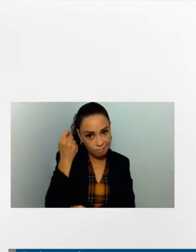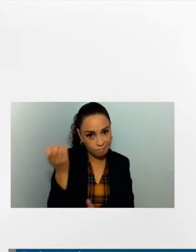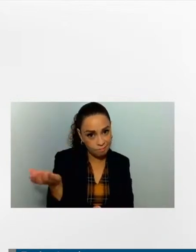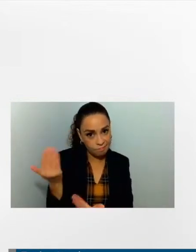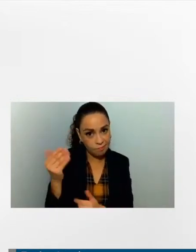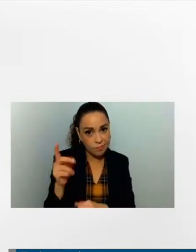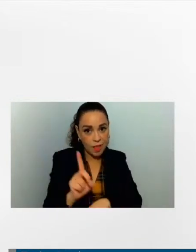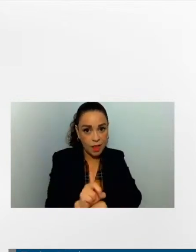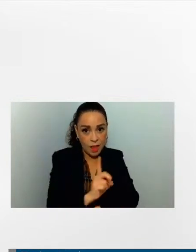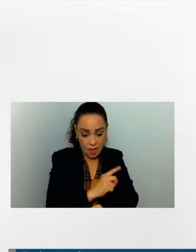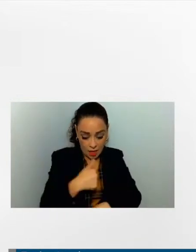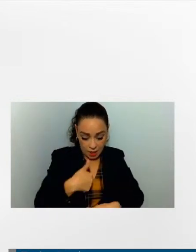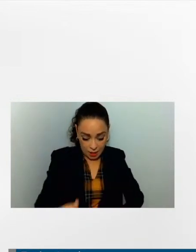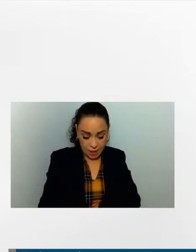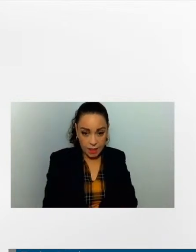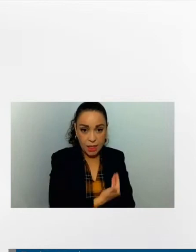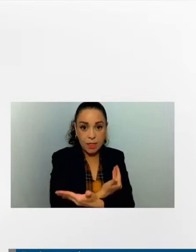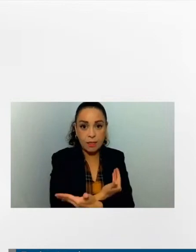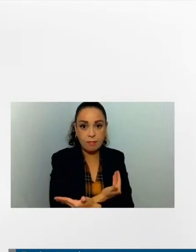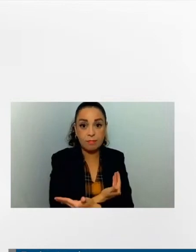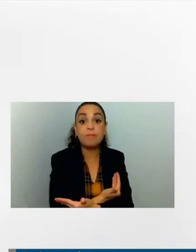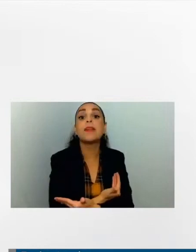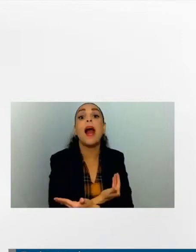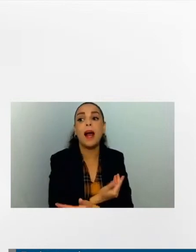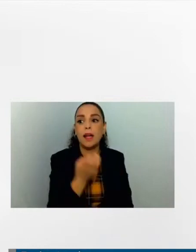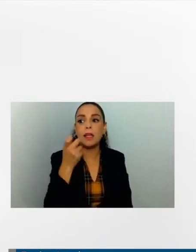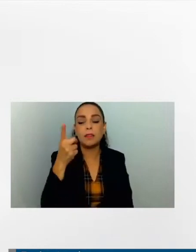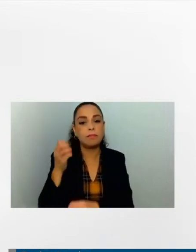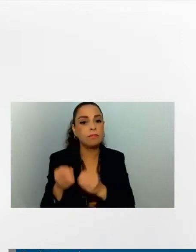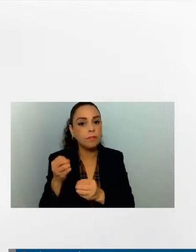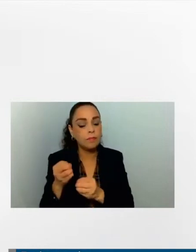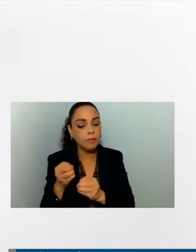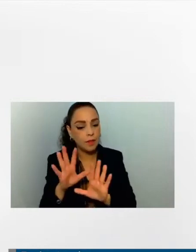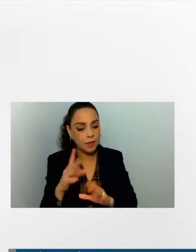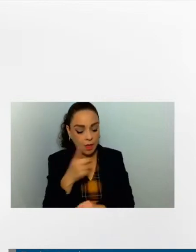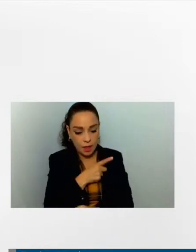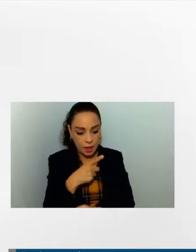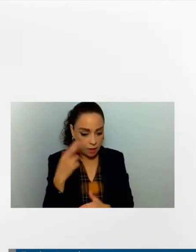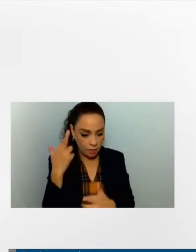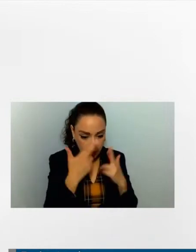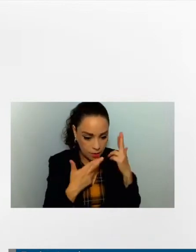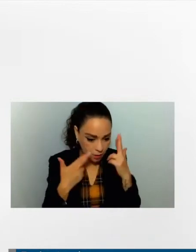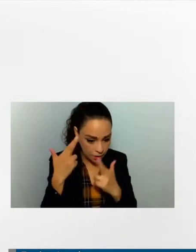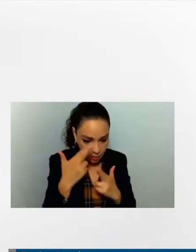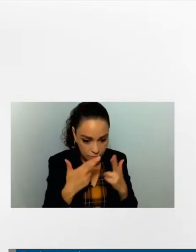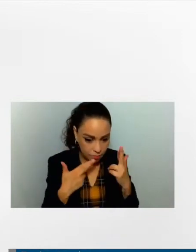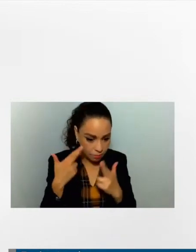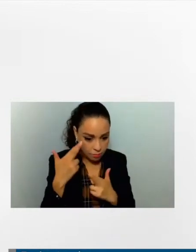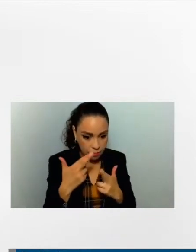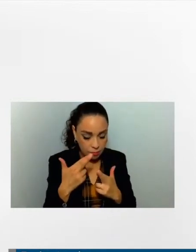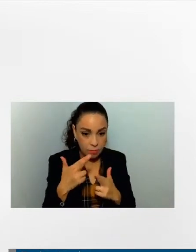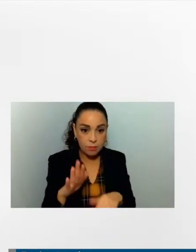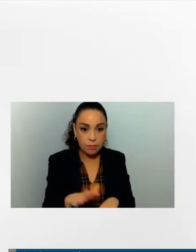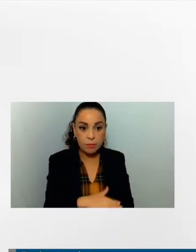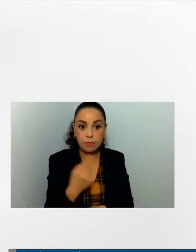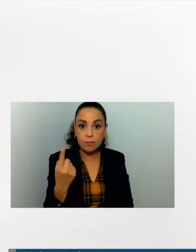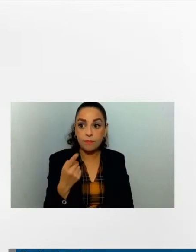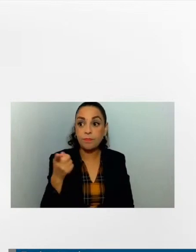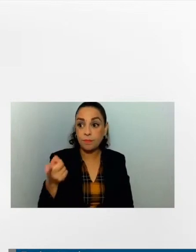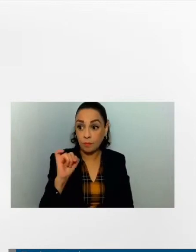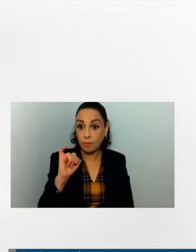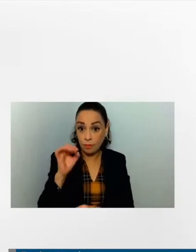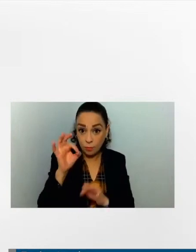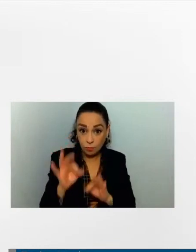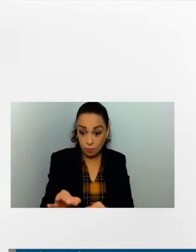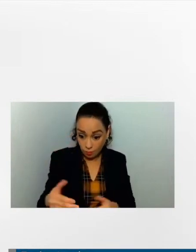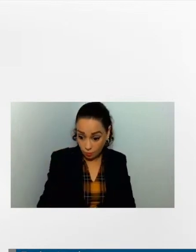pues ahí la Corte empieza a desarrollar este criterio sobre que la deuda alimenticia nace del vínculo paterno-filial, ¿no? Que este fue un